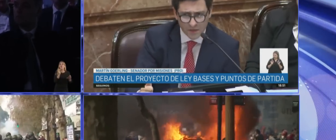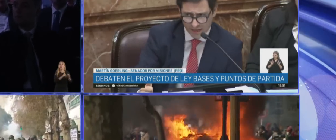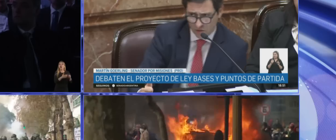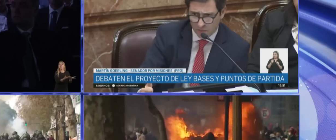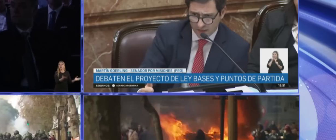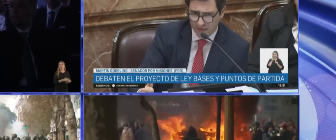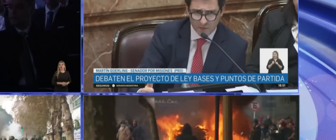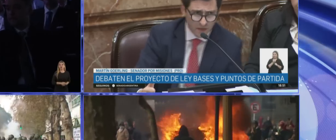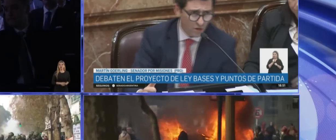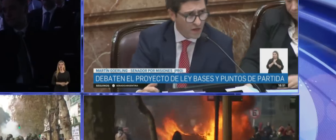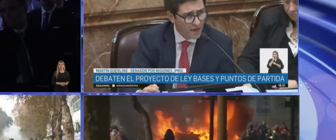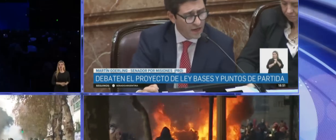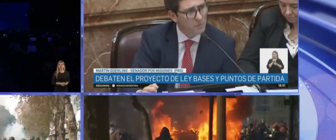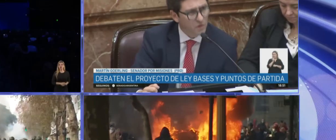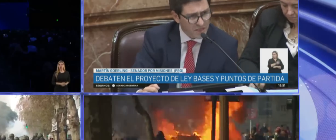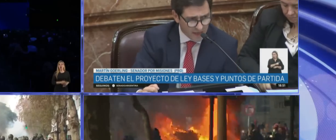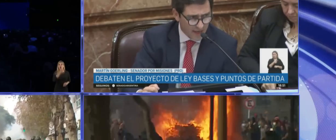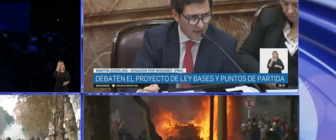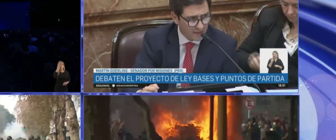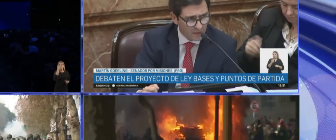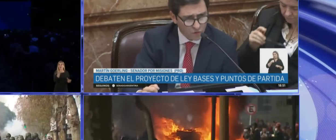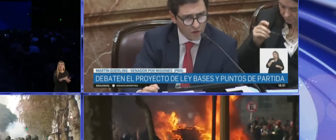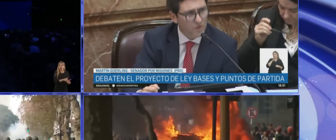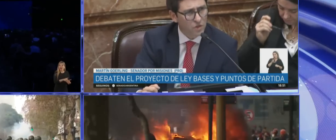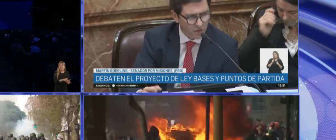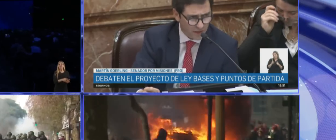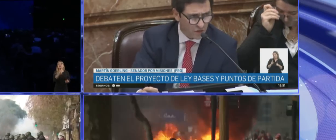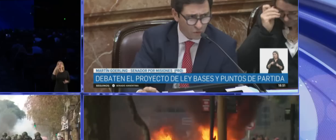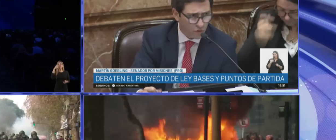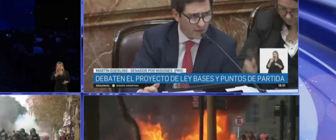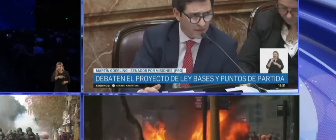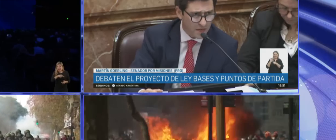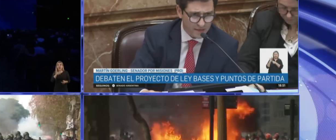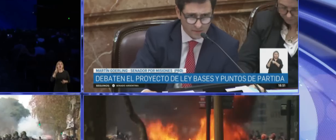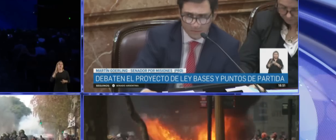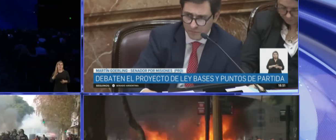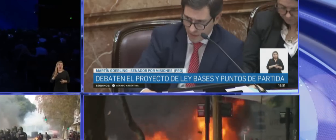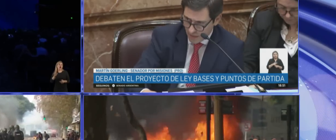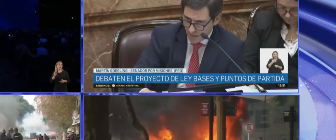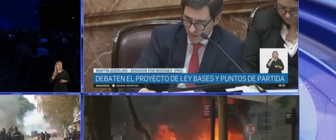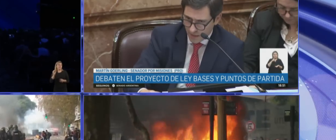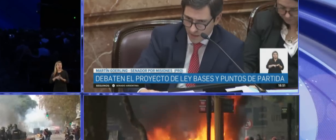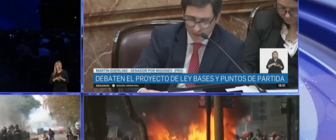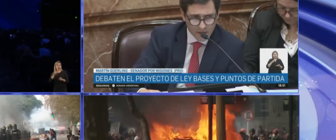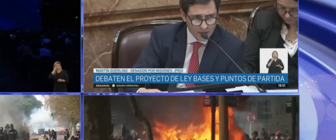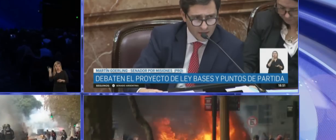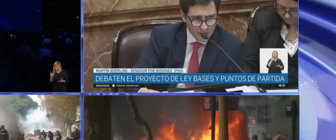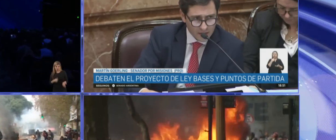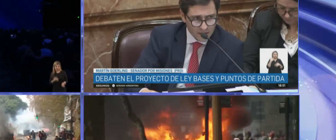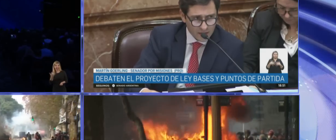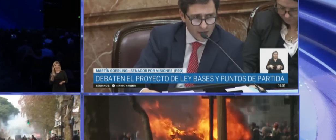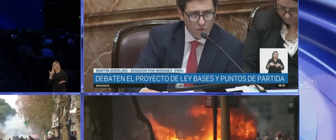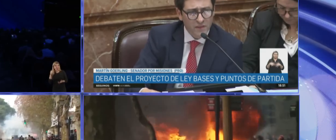públicos. De esos 12 billones, 7 están en el Banco Nación, donde además la contrapartida es que hay